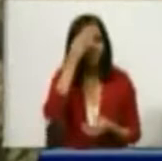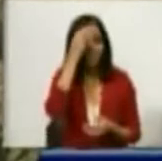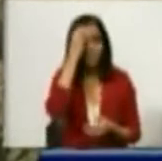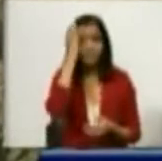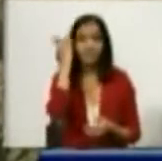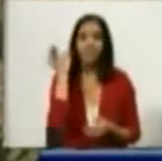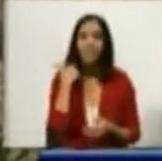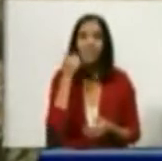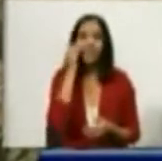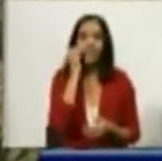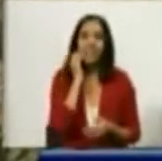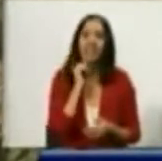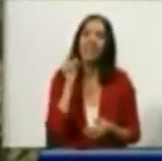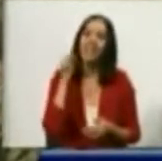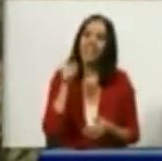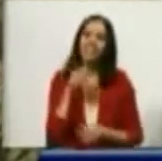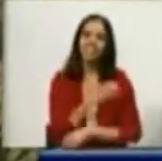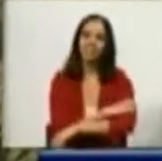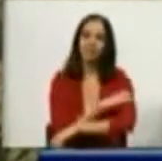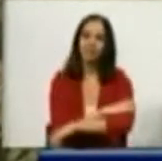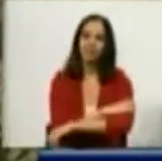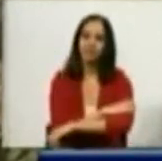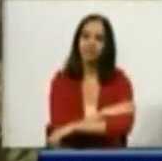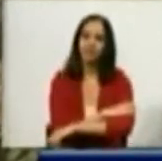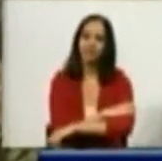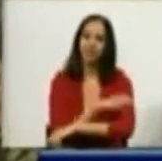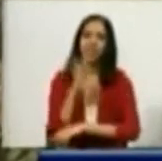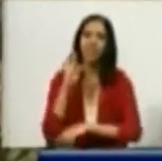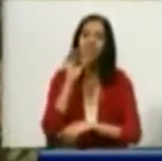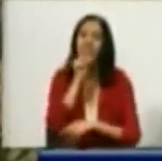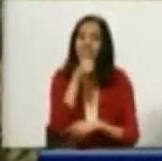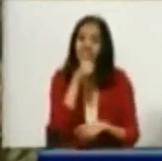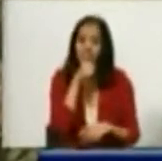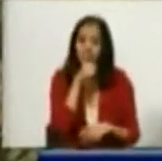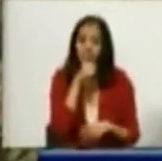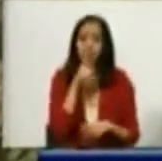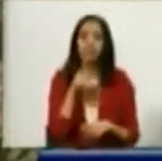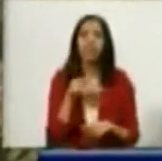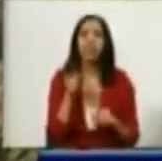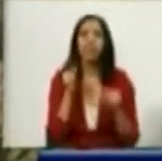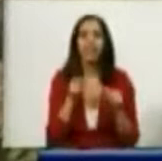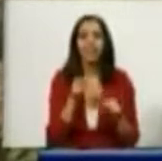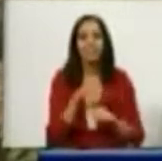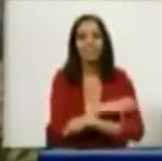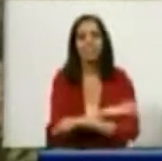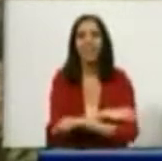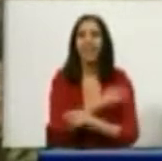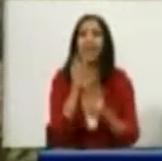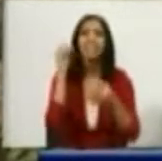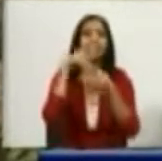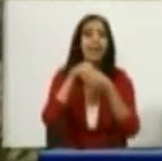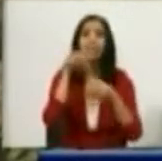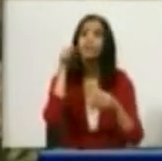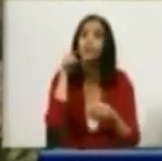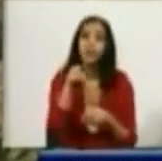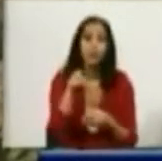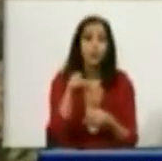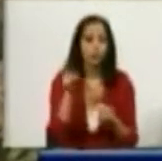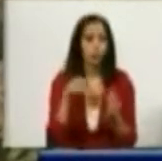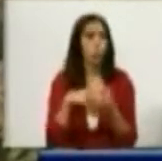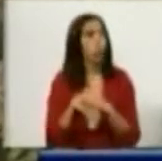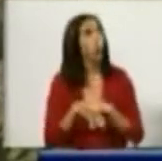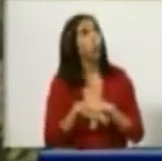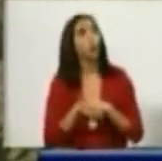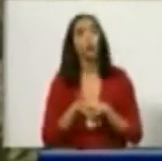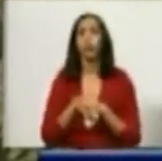esa derecha francesqui Esa esa derecha de Ahí estás tú franchesqui no te hagas el loco